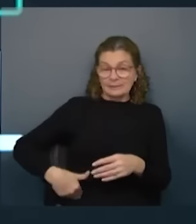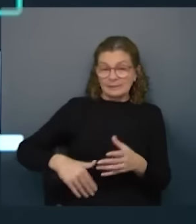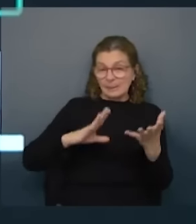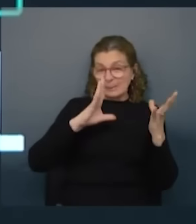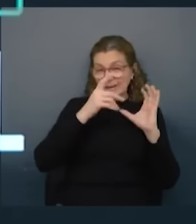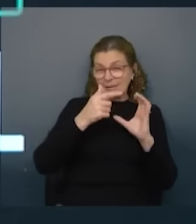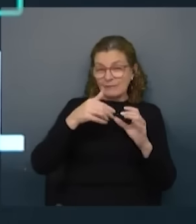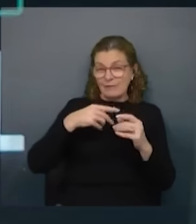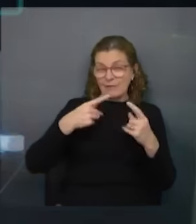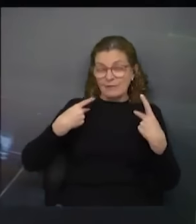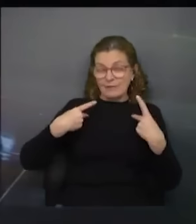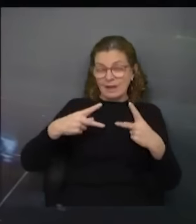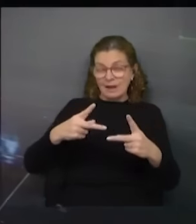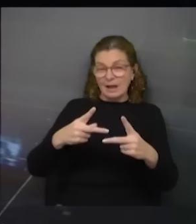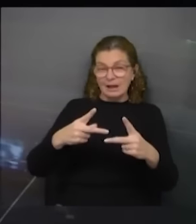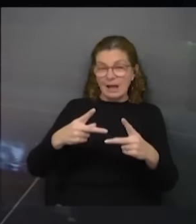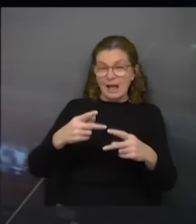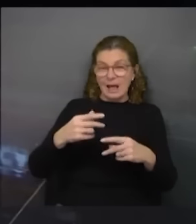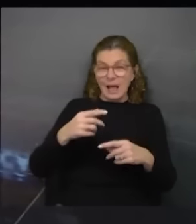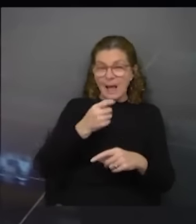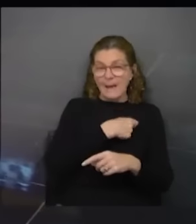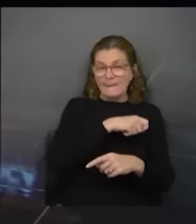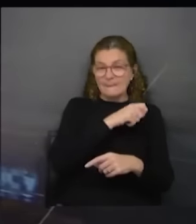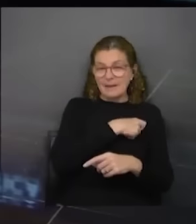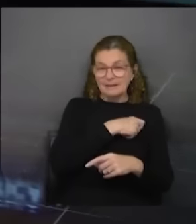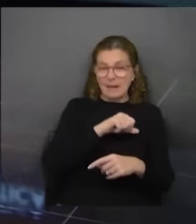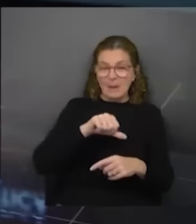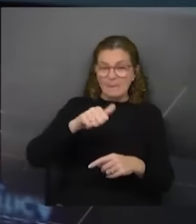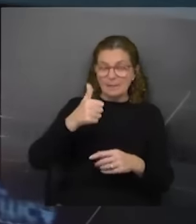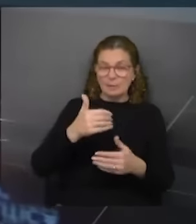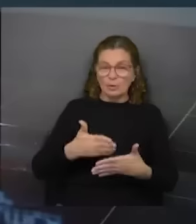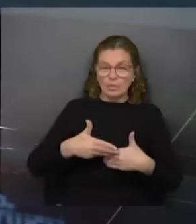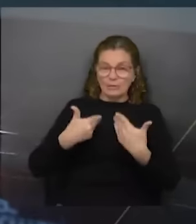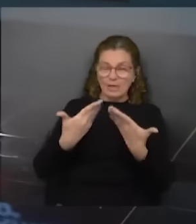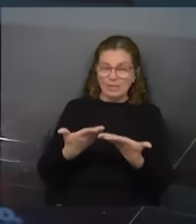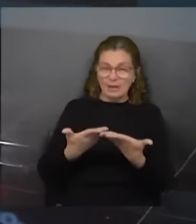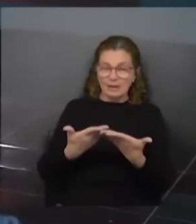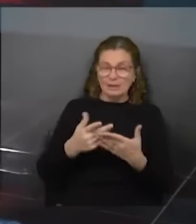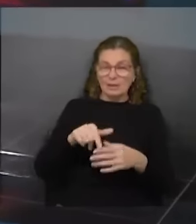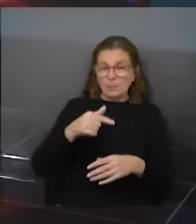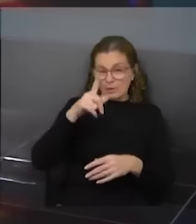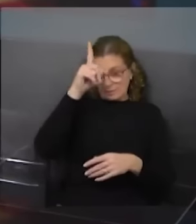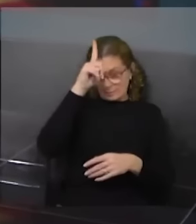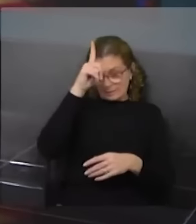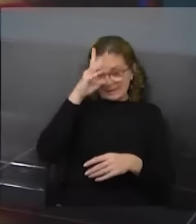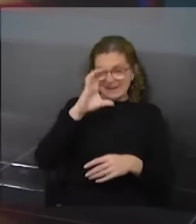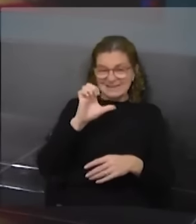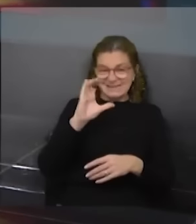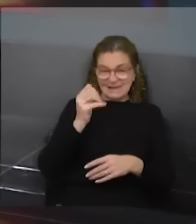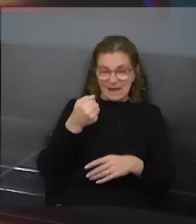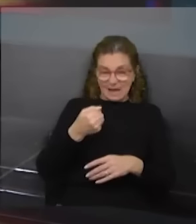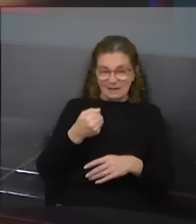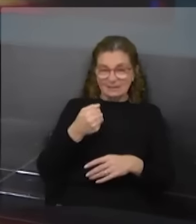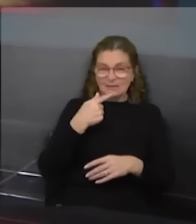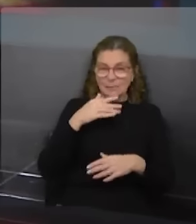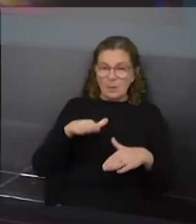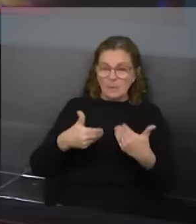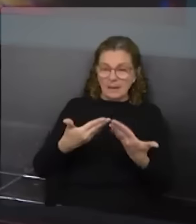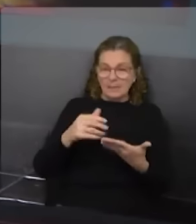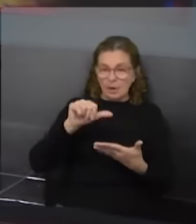España para recibir el premio Juan de Mariana además de otros viajes que tiene previsto a Alemania y República Checa para recibir premios